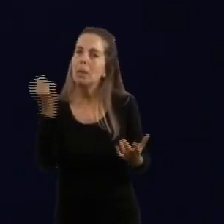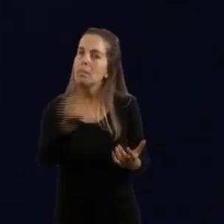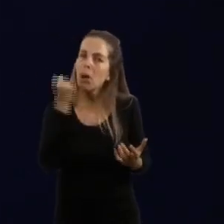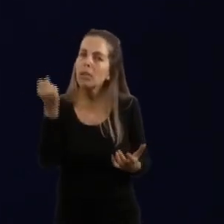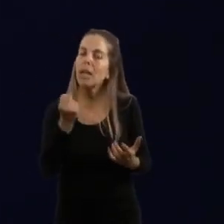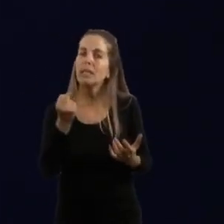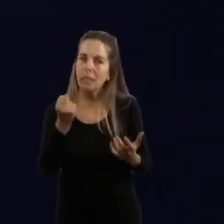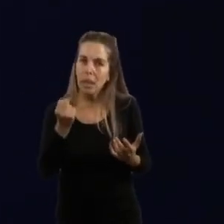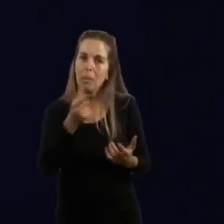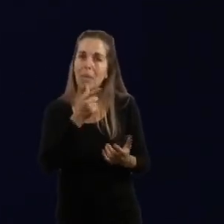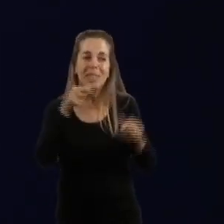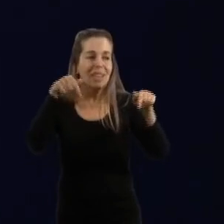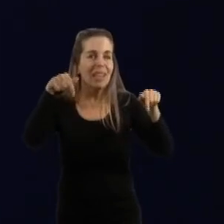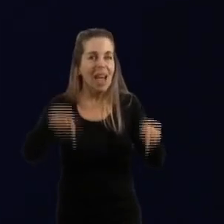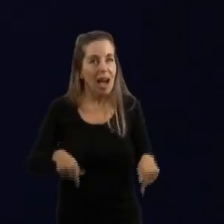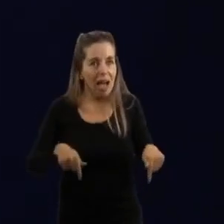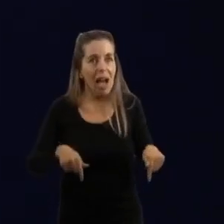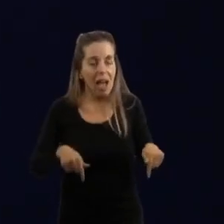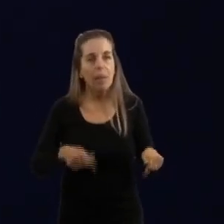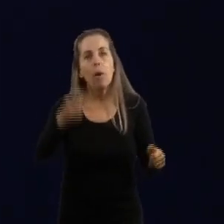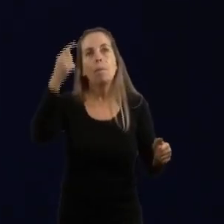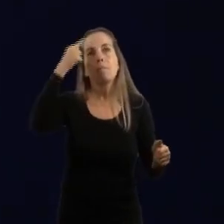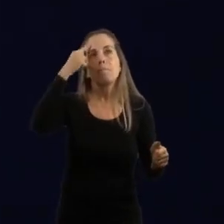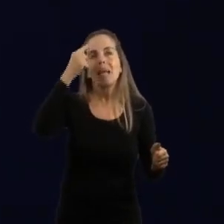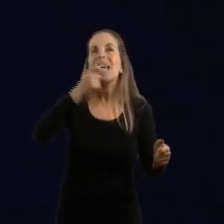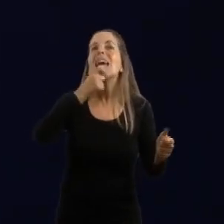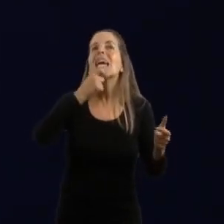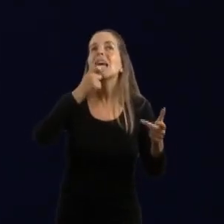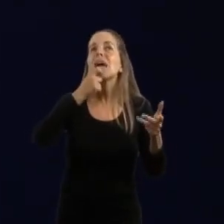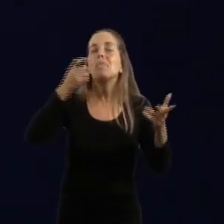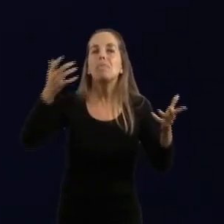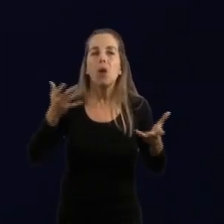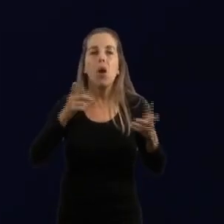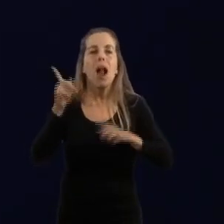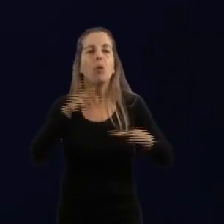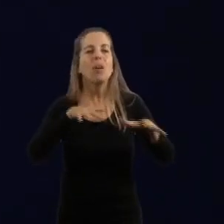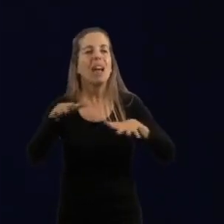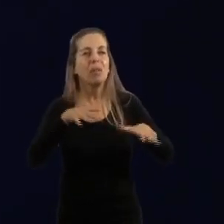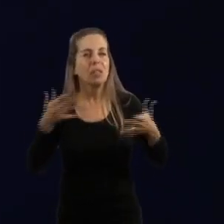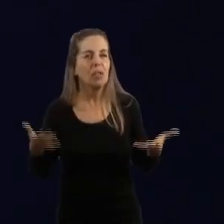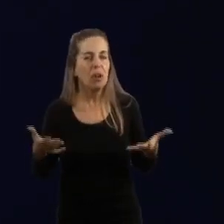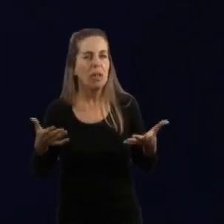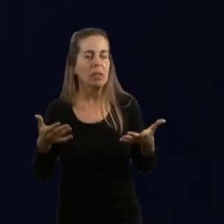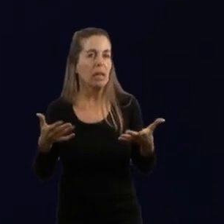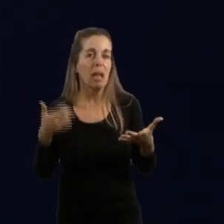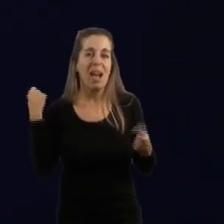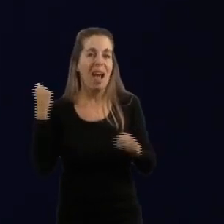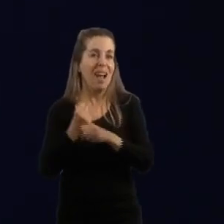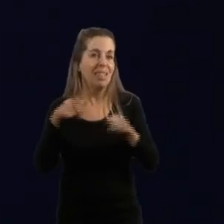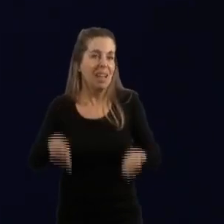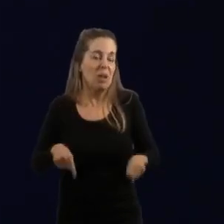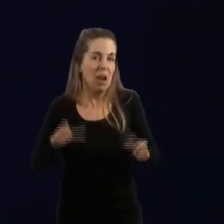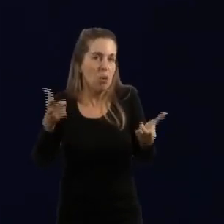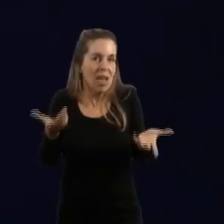Me parece que estamos poniendo en suposición algunas cuestiones y estamos tratando de analizar cuestiones que no ocurrieron, digamos. No.